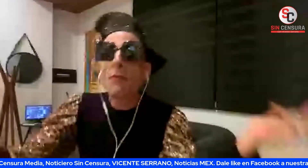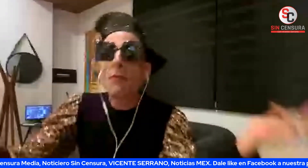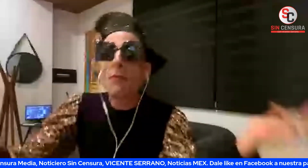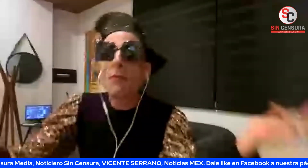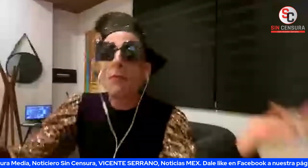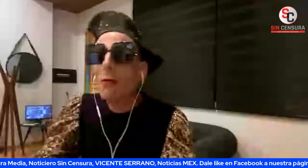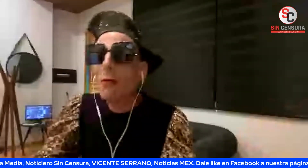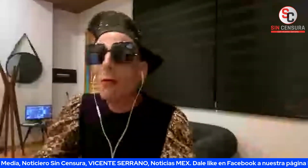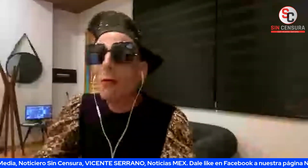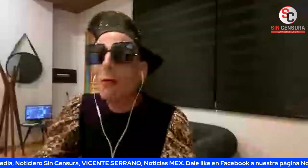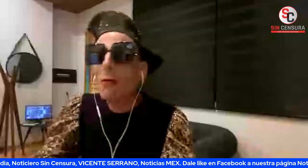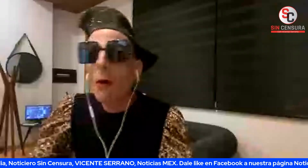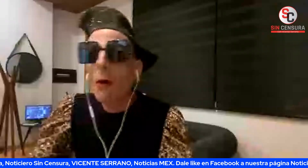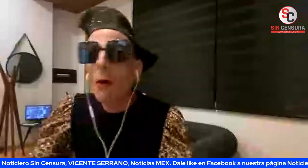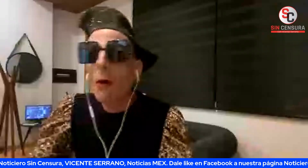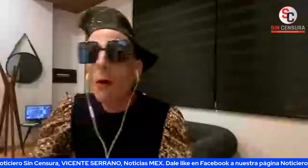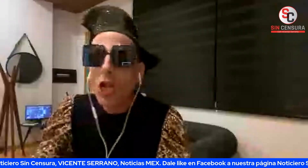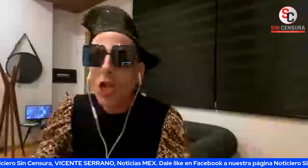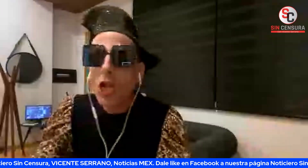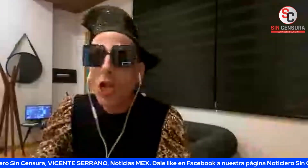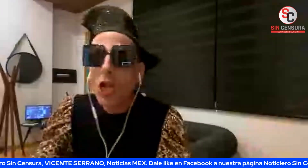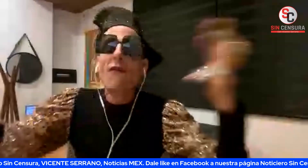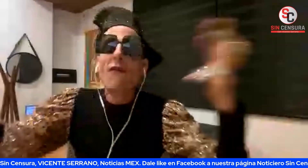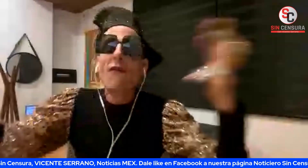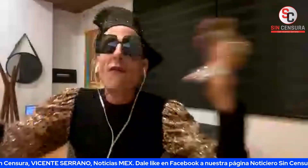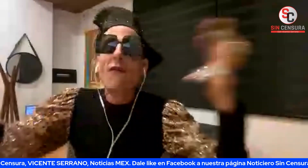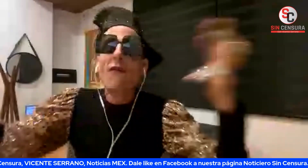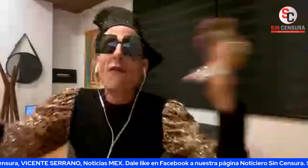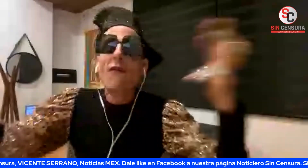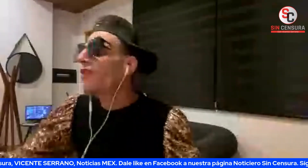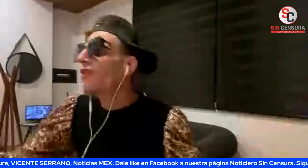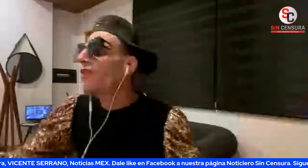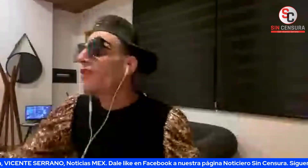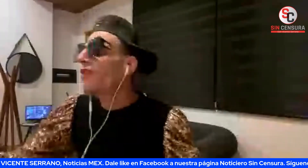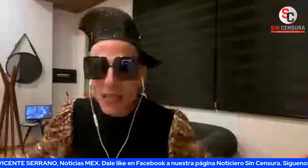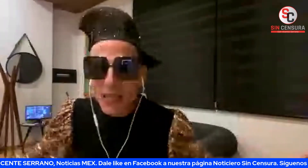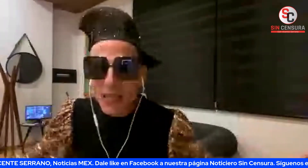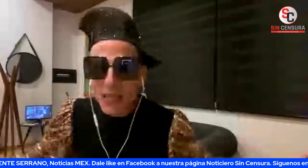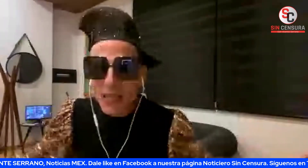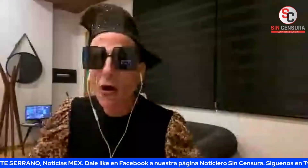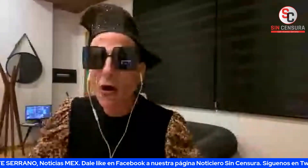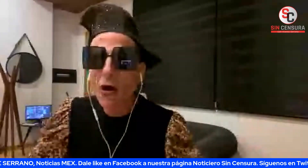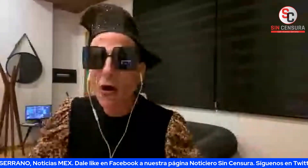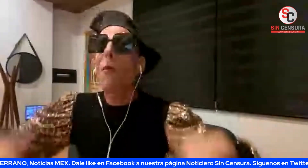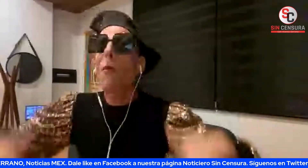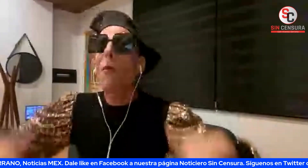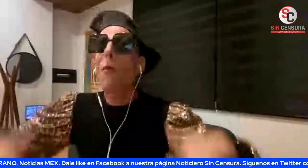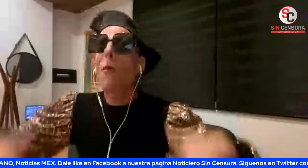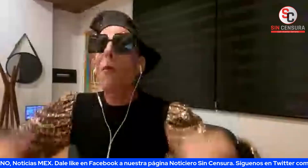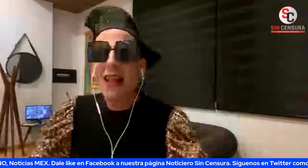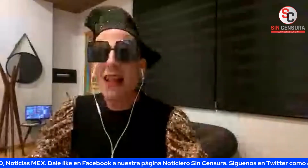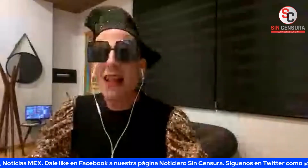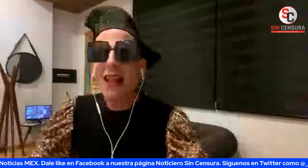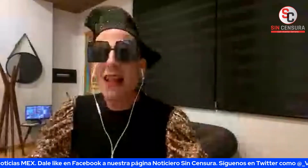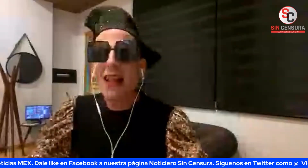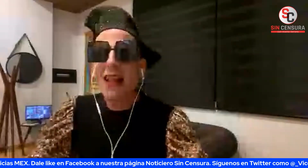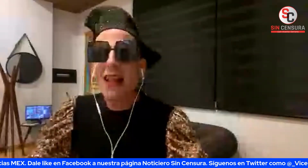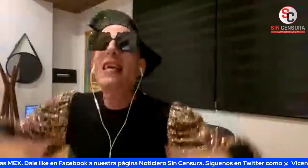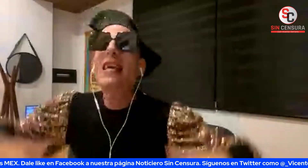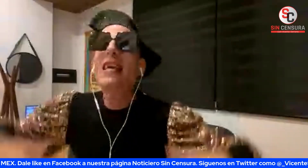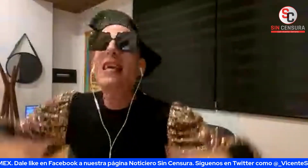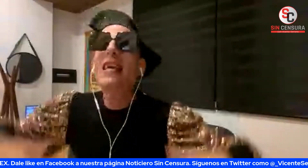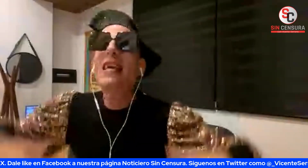a principios de 2021 a su población para que fuera y con inflación y precios elevados volviera a poner el